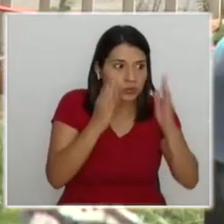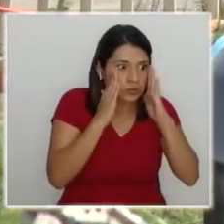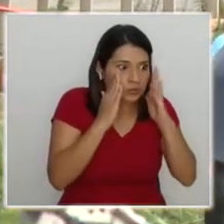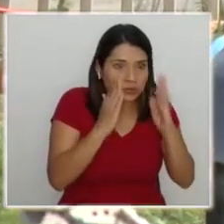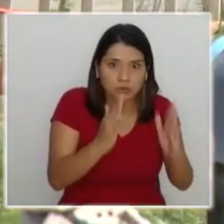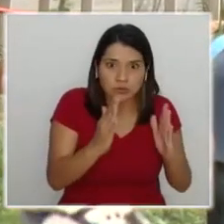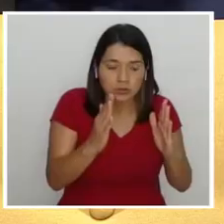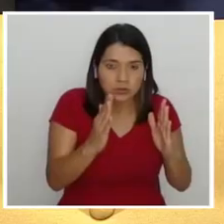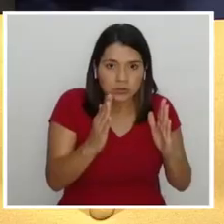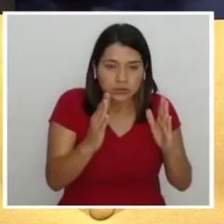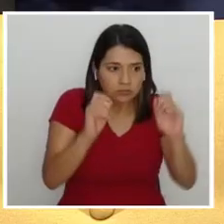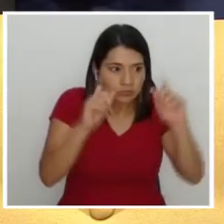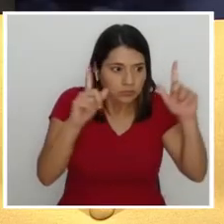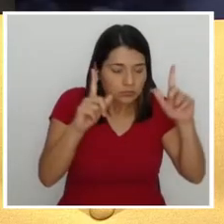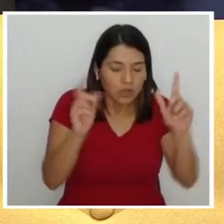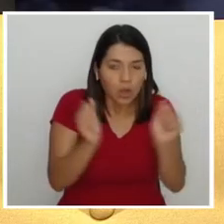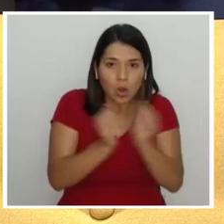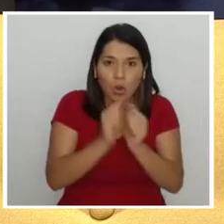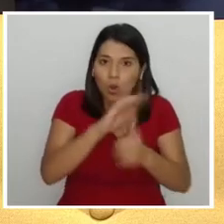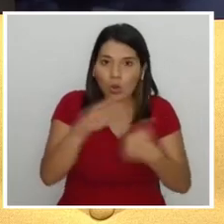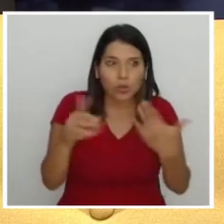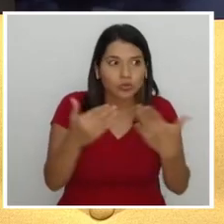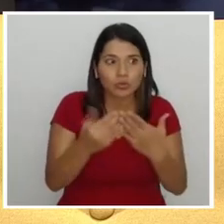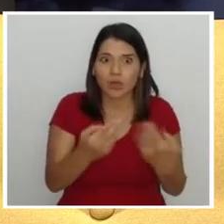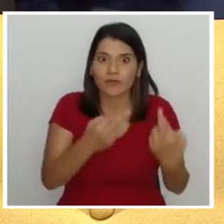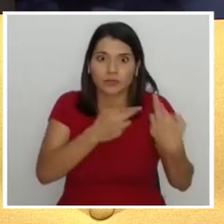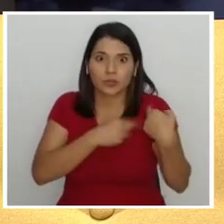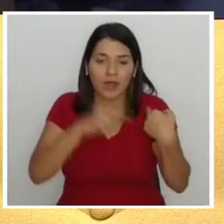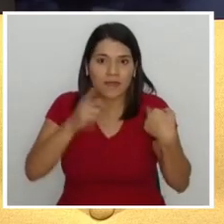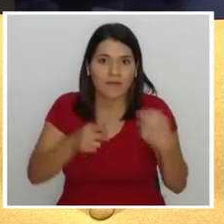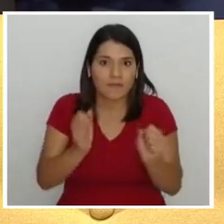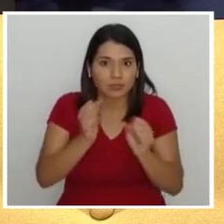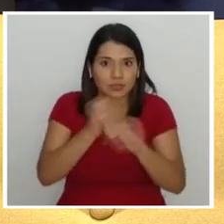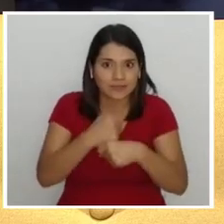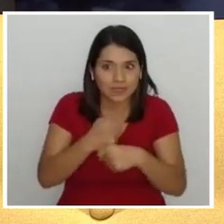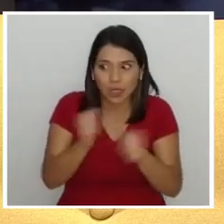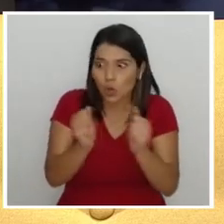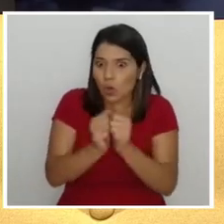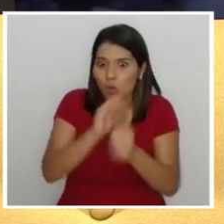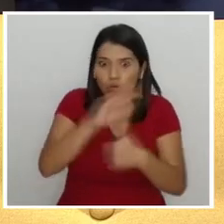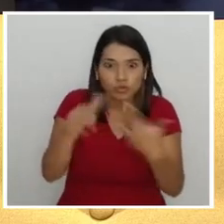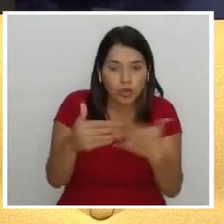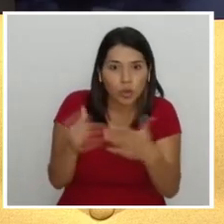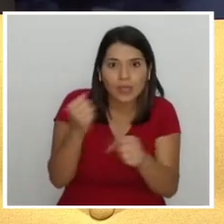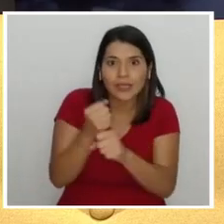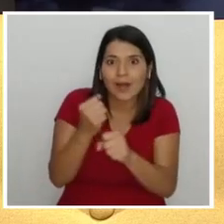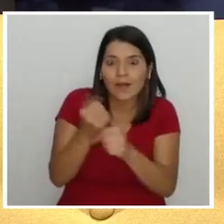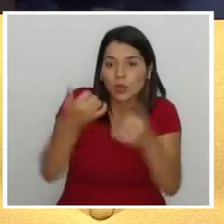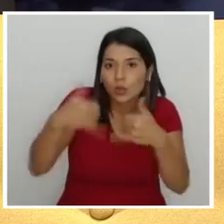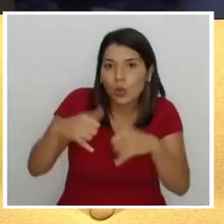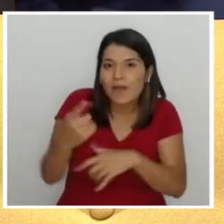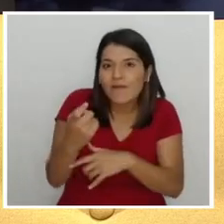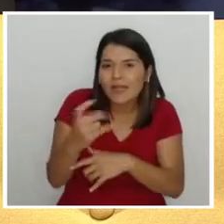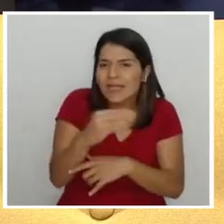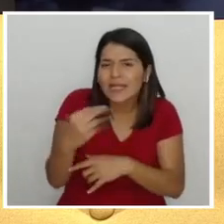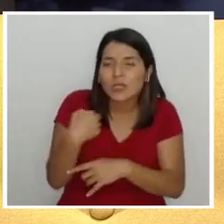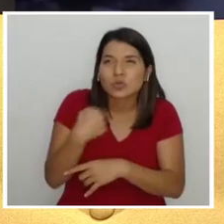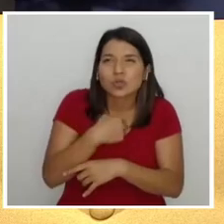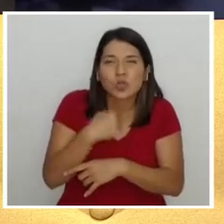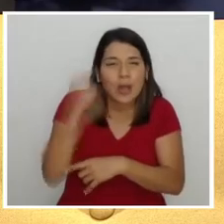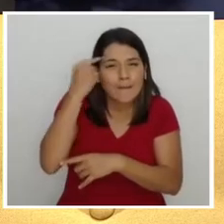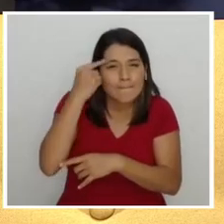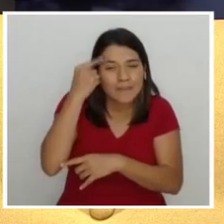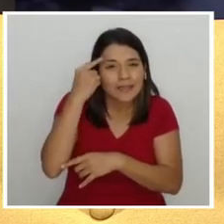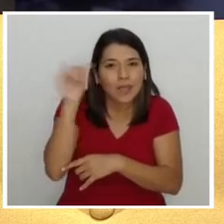las tareas que hay que hacer, con todas las tareas que faltan, y en la mente de uno es como una película que te